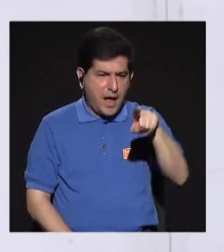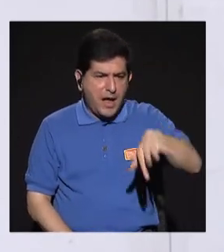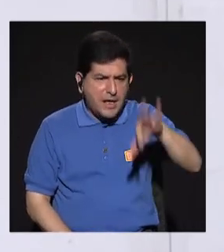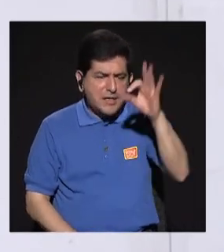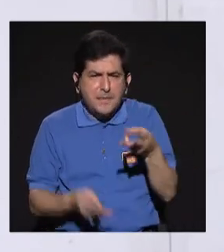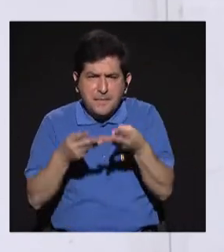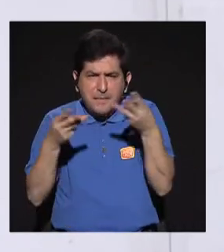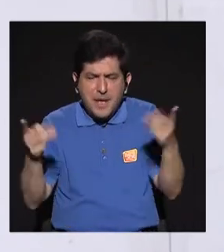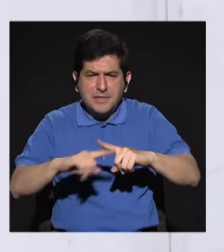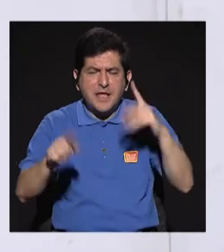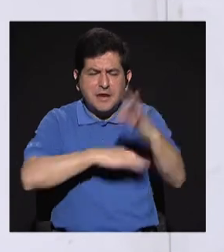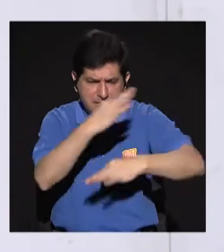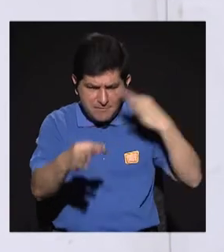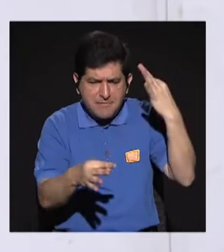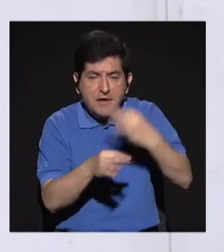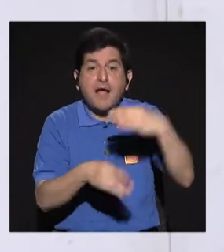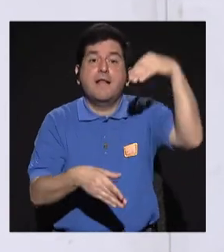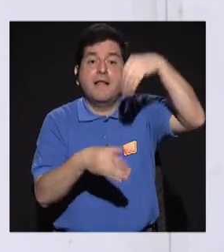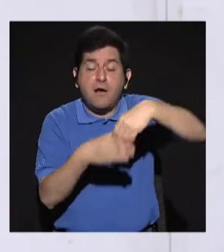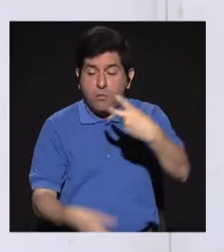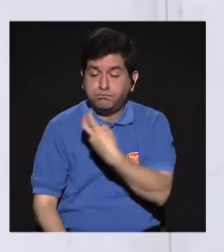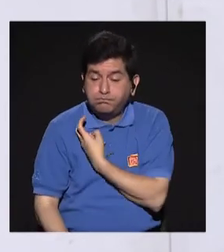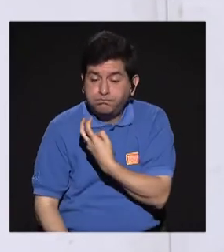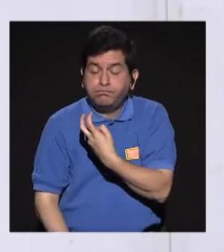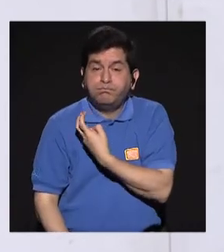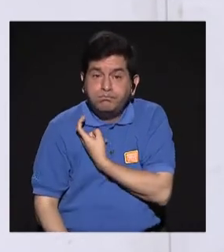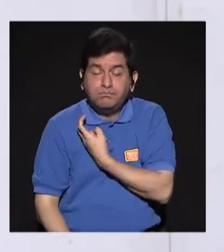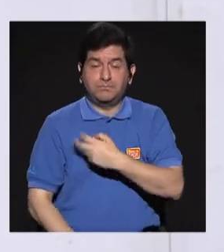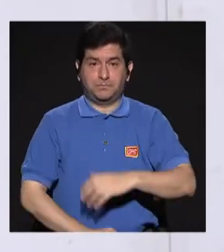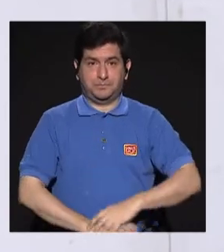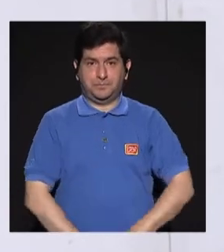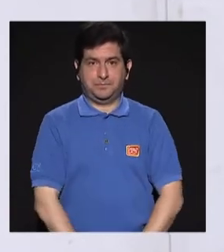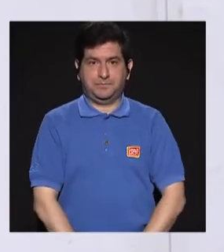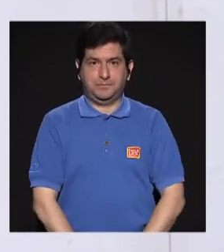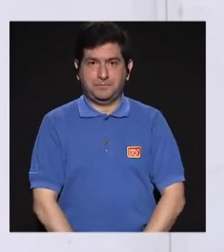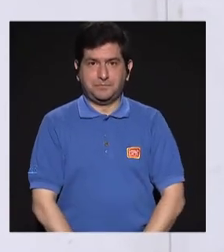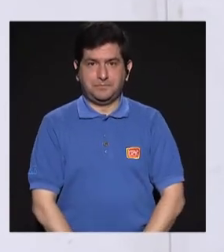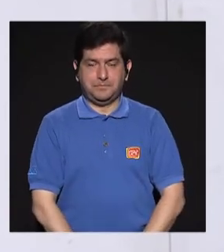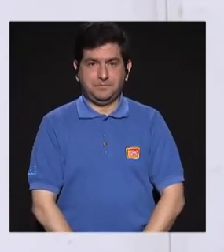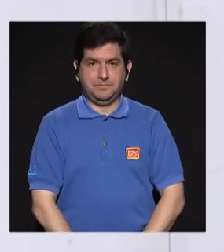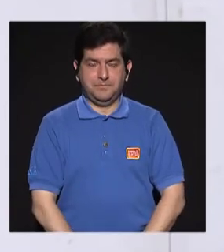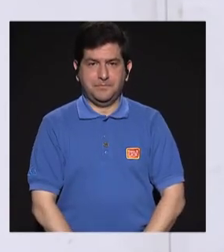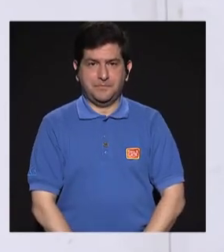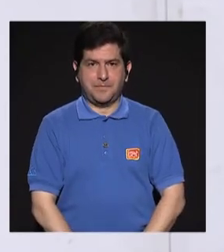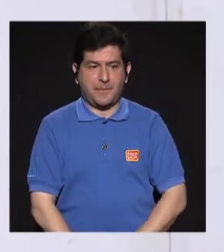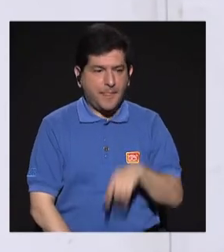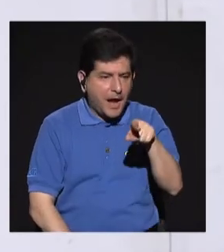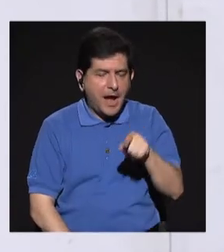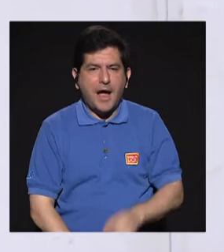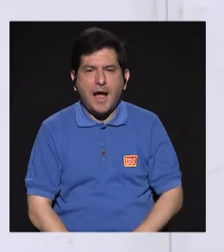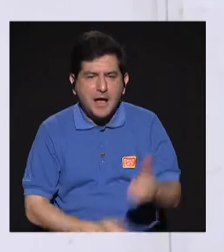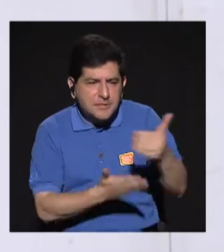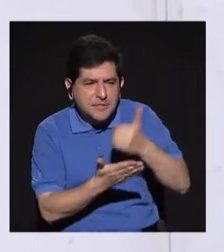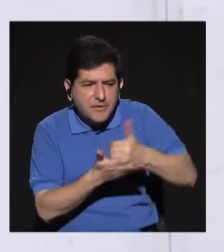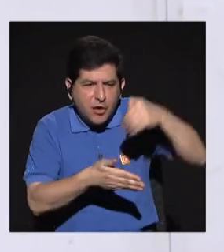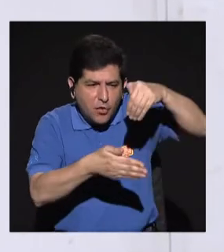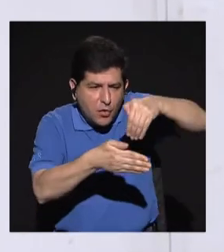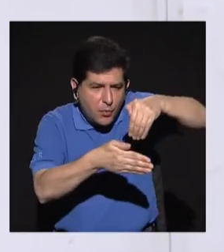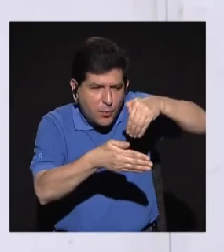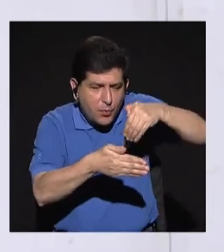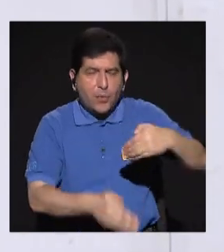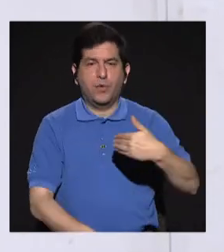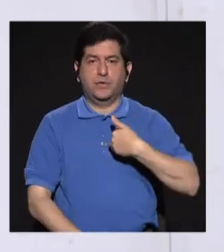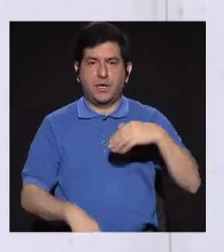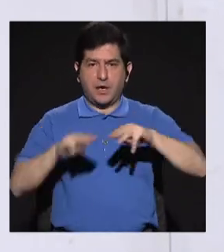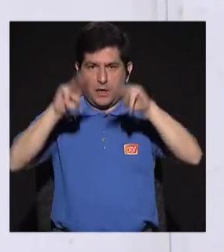bueno de evidencia material de diferentes tipos entre ellas la ósea y este se hace una colección